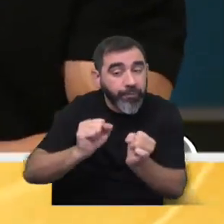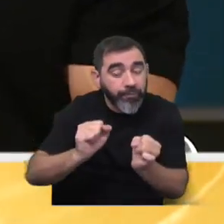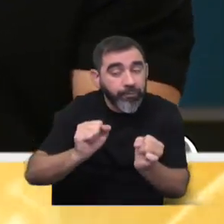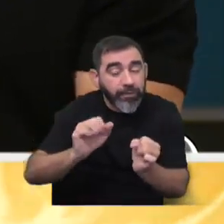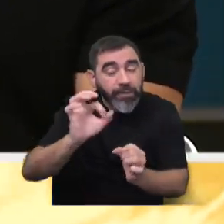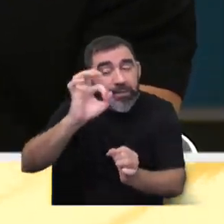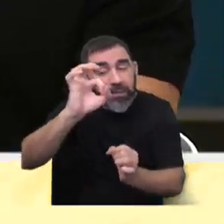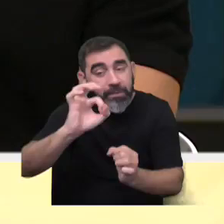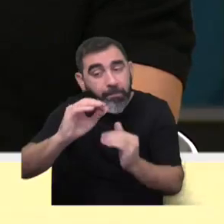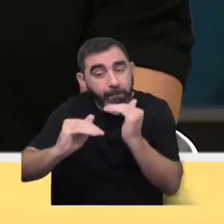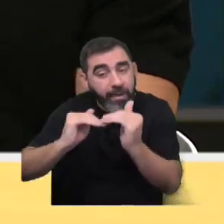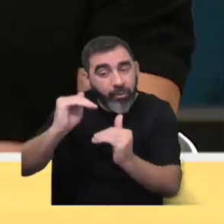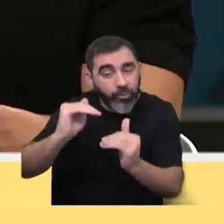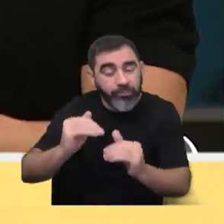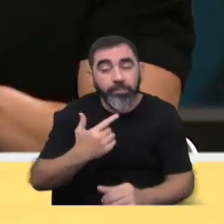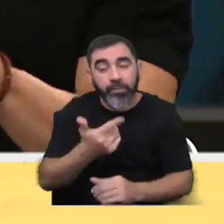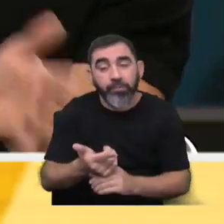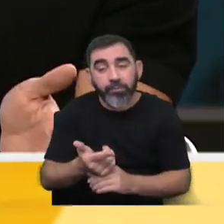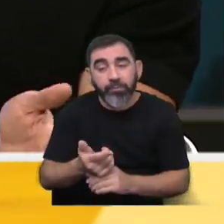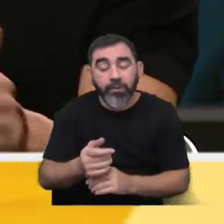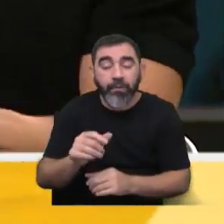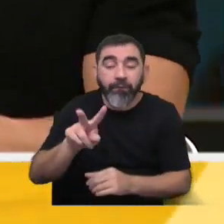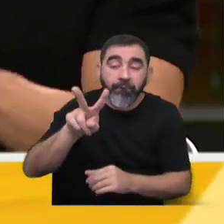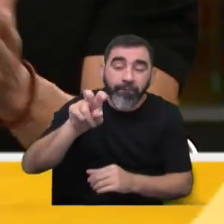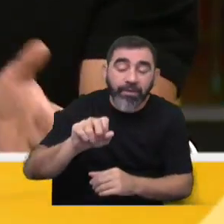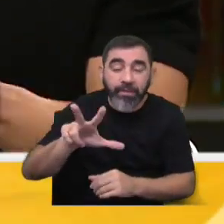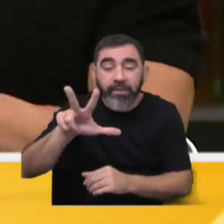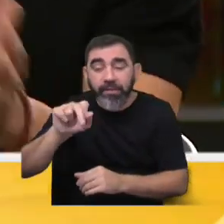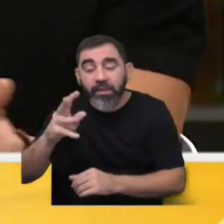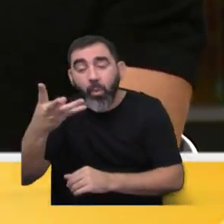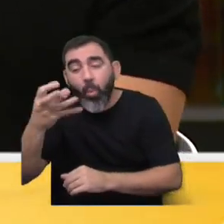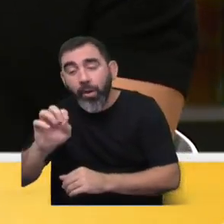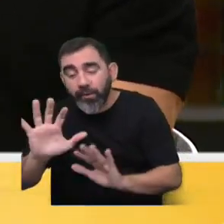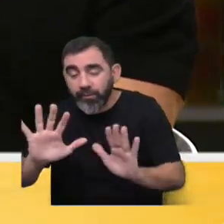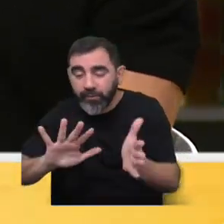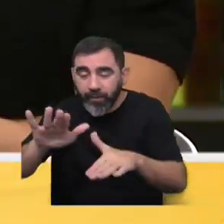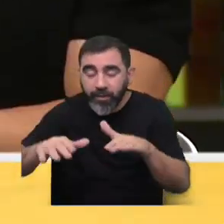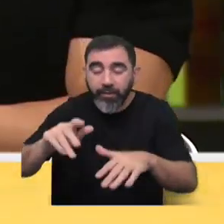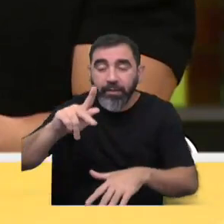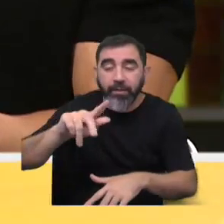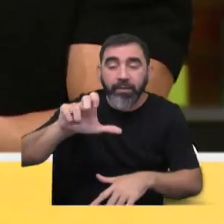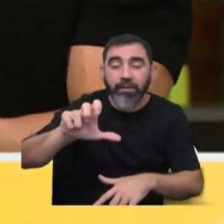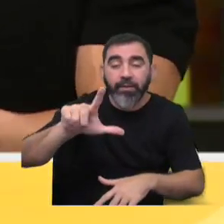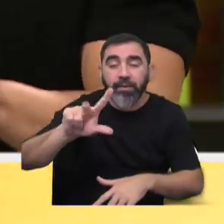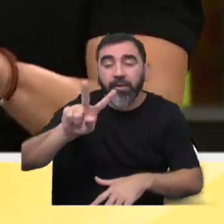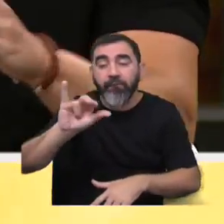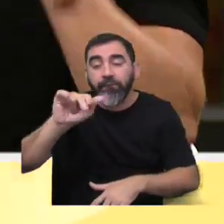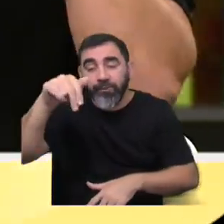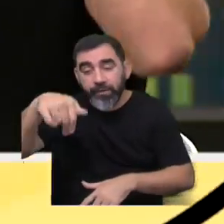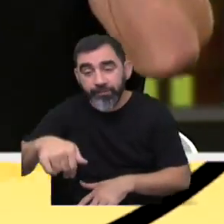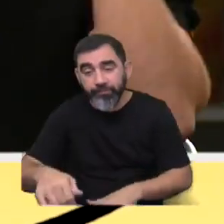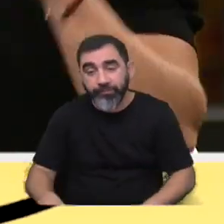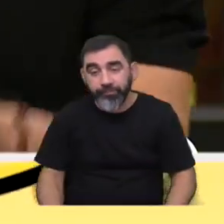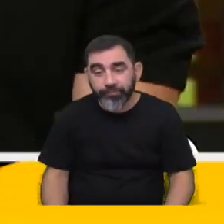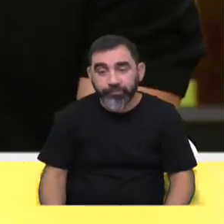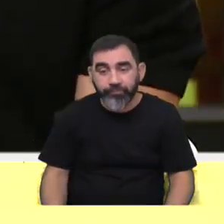temperaturas un poquito superiores, ¿no? Como por ejemplo alrededor entre 20, 30, 40 Kelvin, y de esa manera,